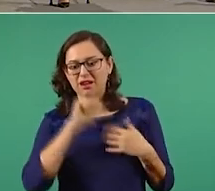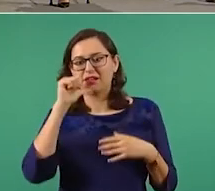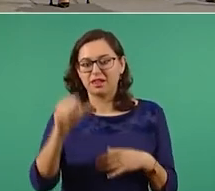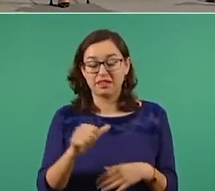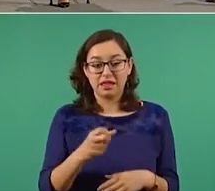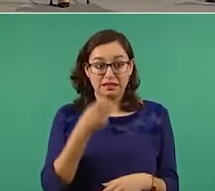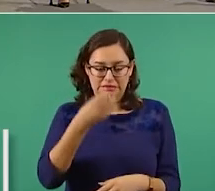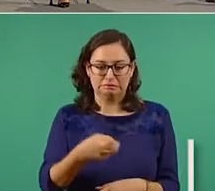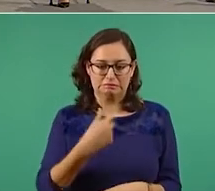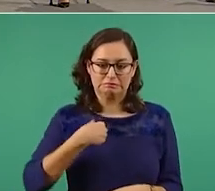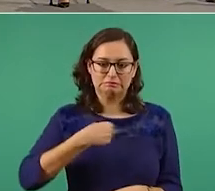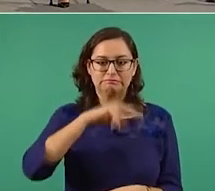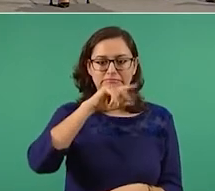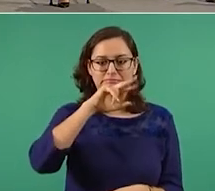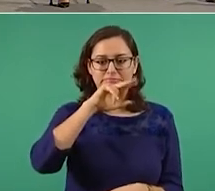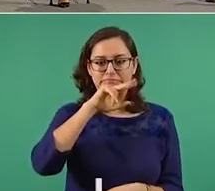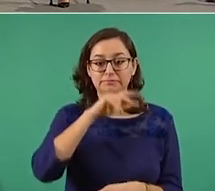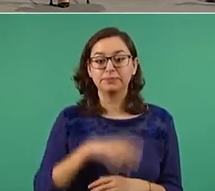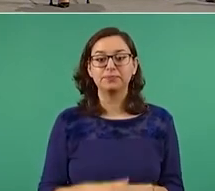Lo de Mola,